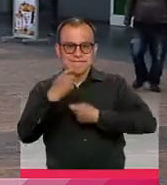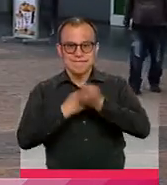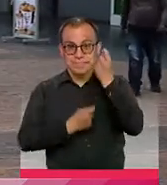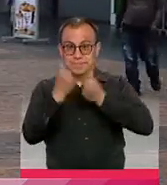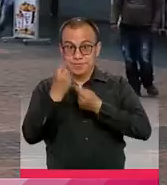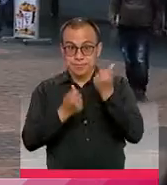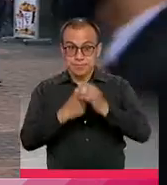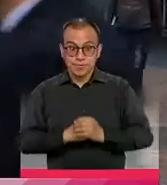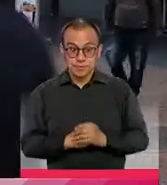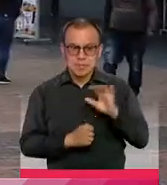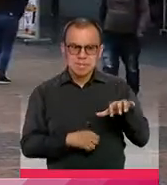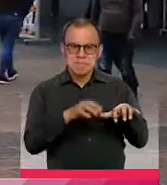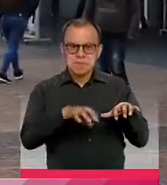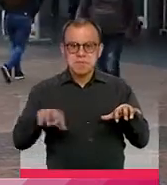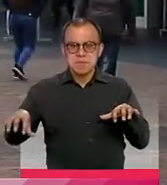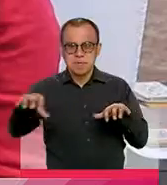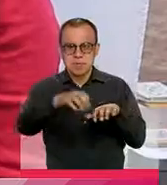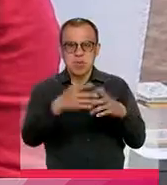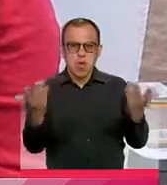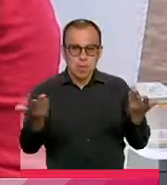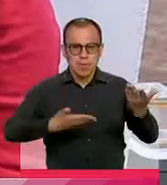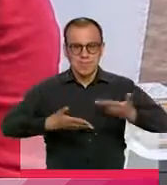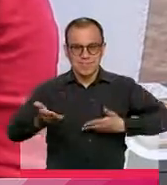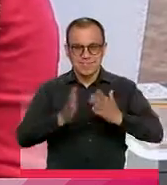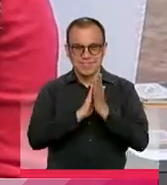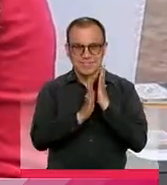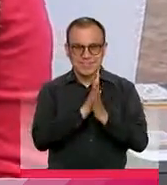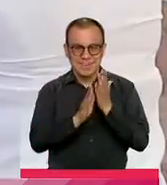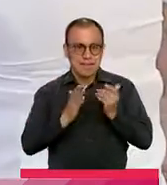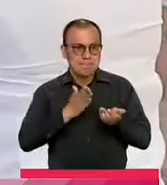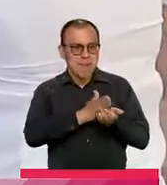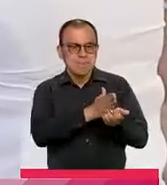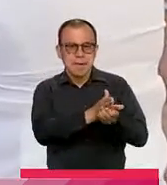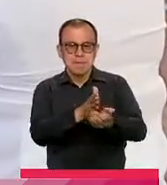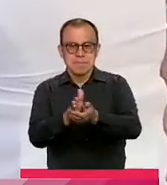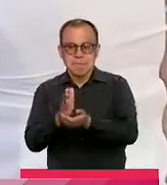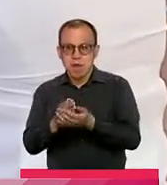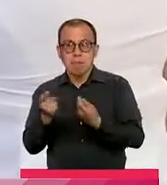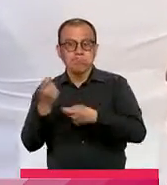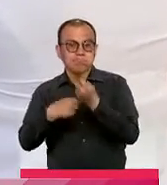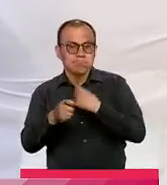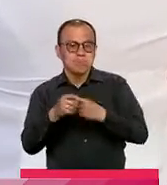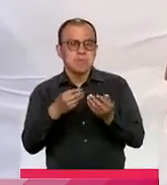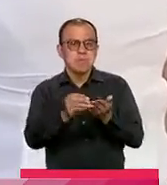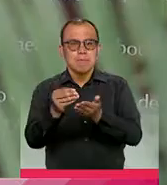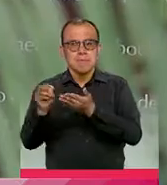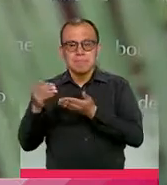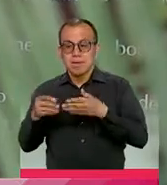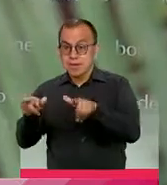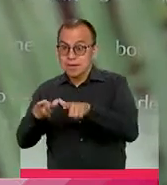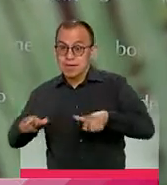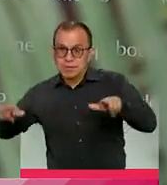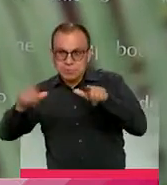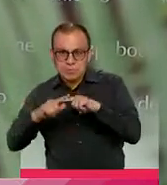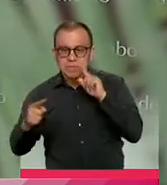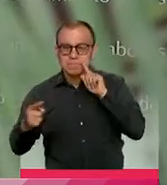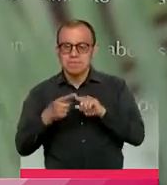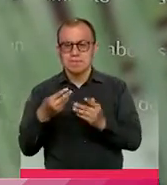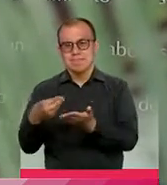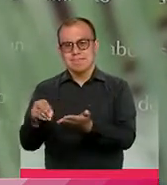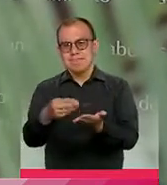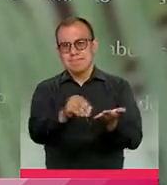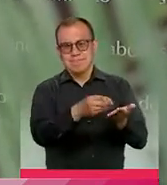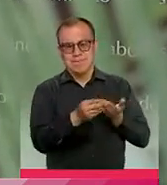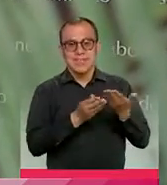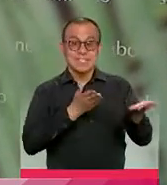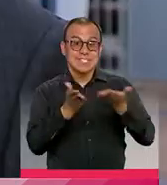sector gastronómico es importante en los centros comerciales porque es el destino y debe pasar por todos los comercios para ver los locales y fomentar el consumo de